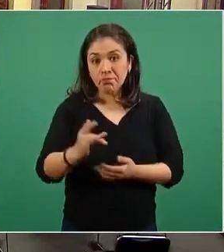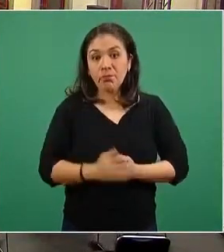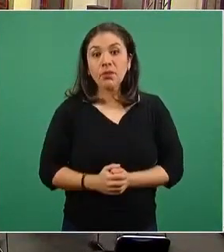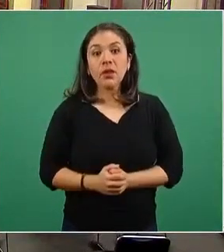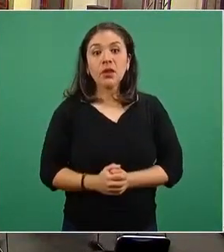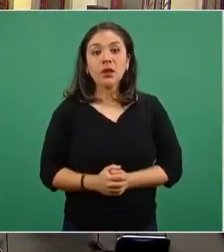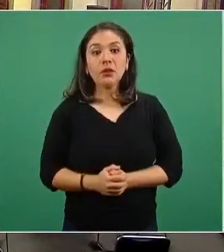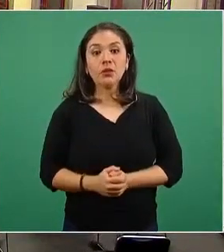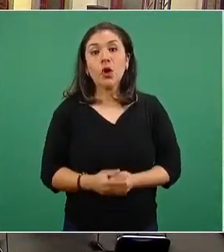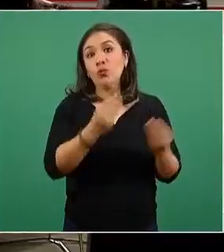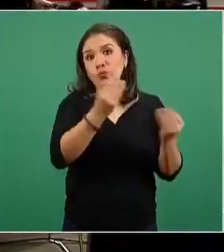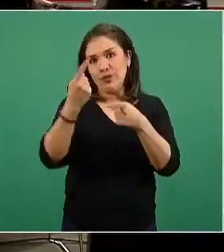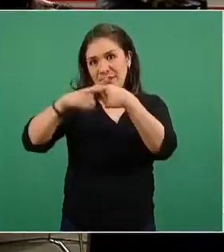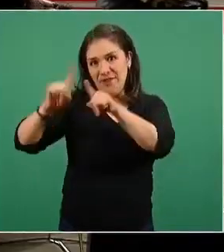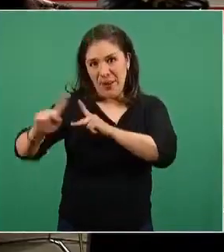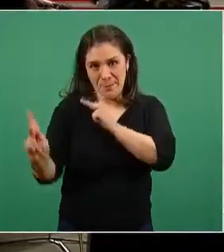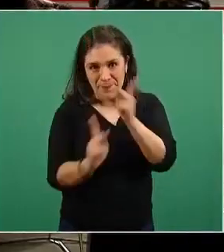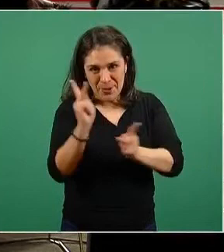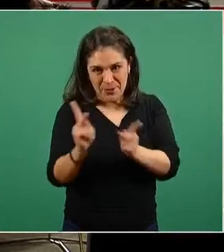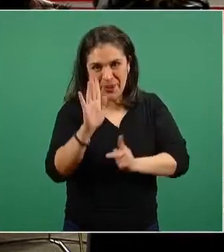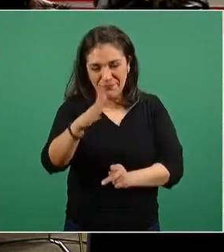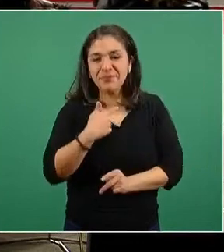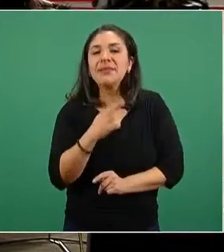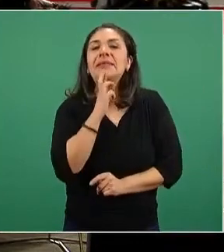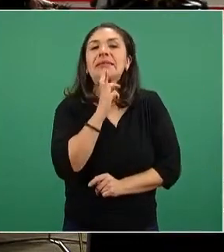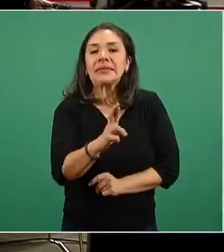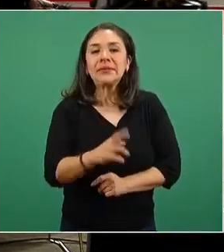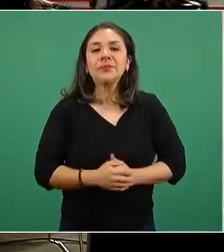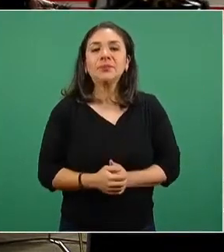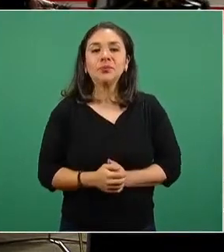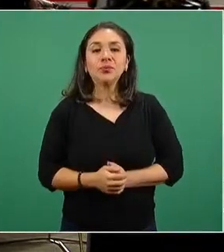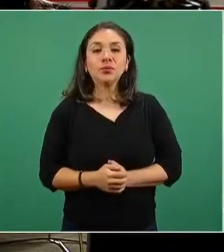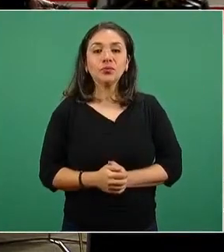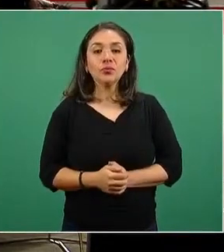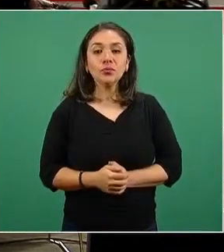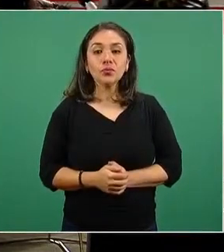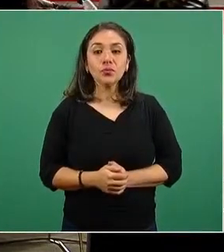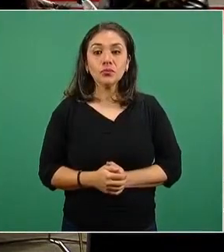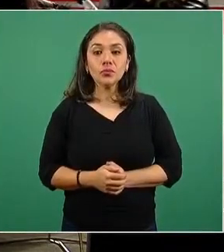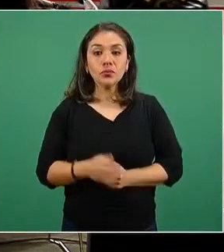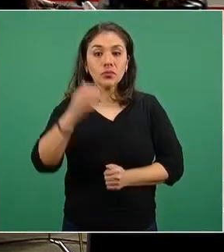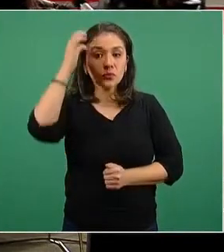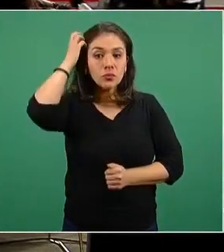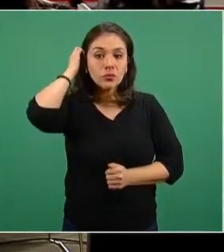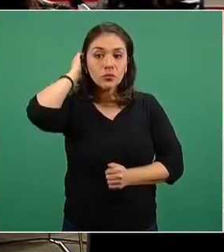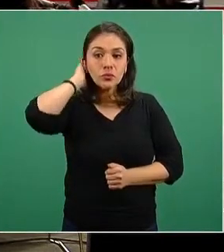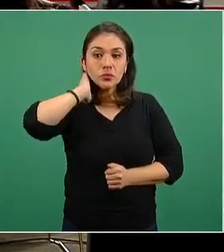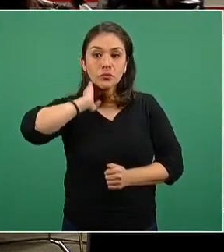Son varias preguntas, pero déjeme contestar. Reacciones adversas.